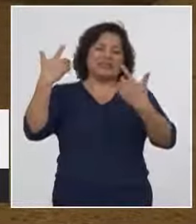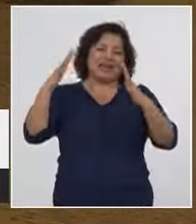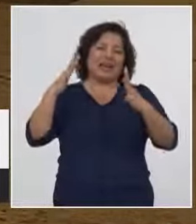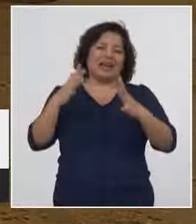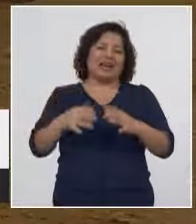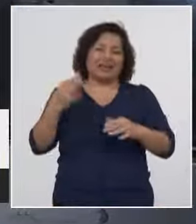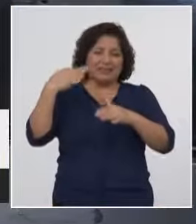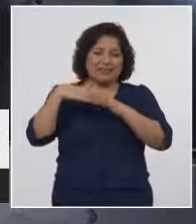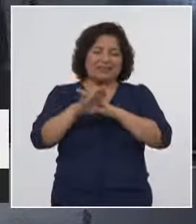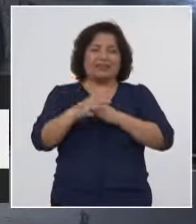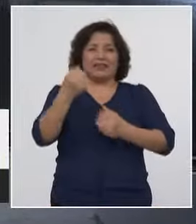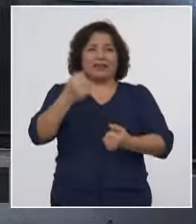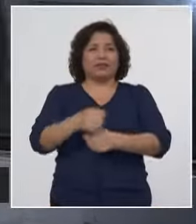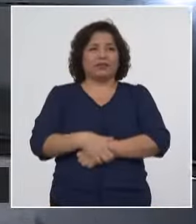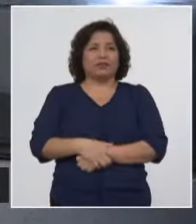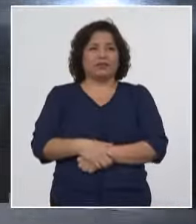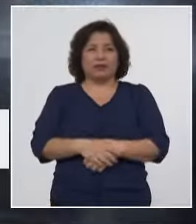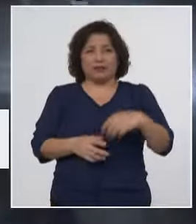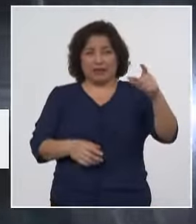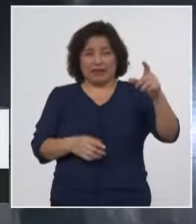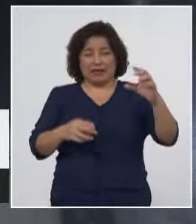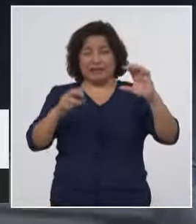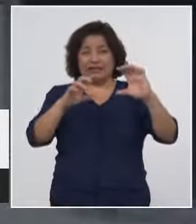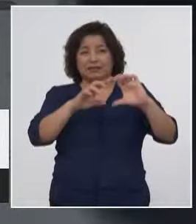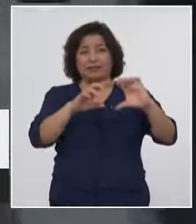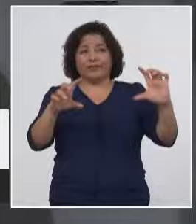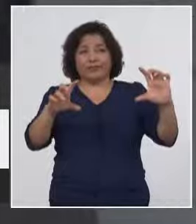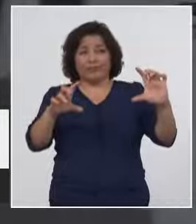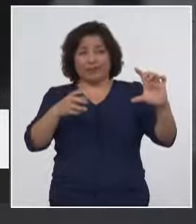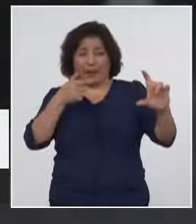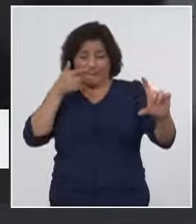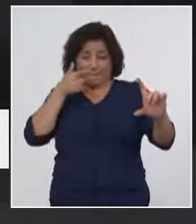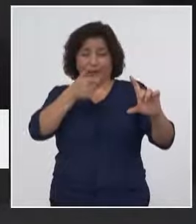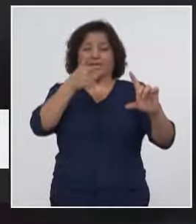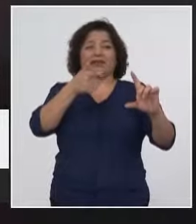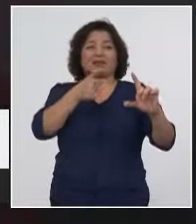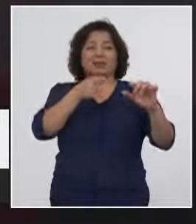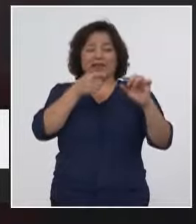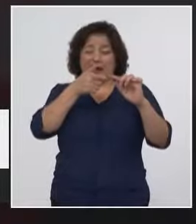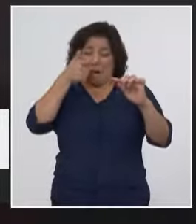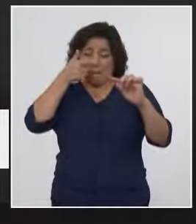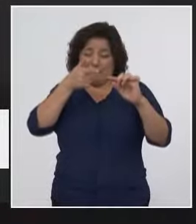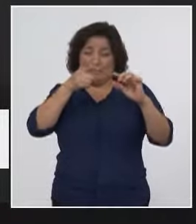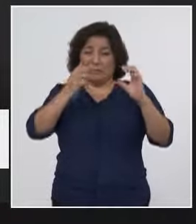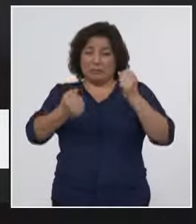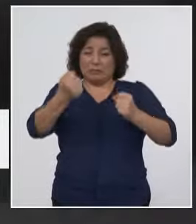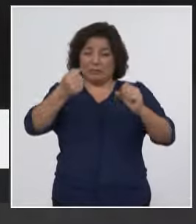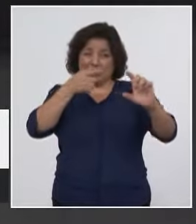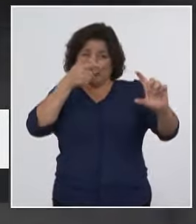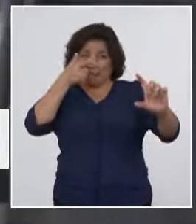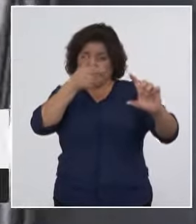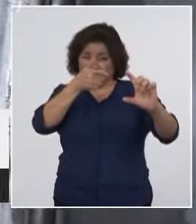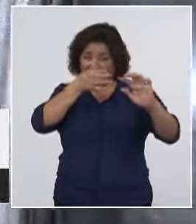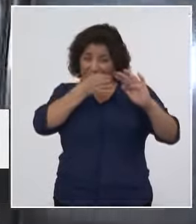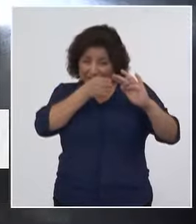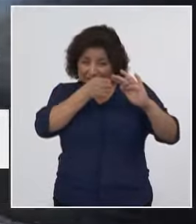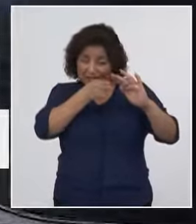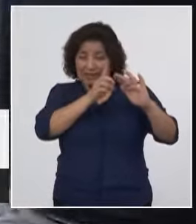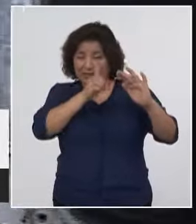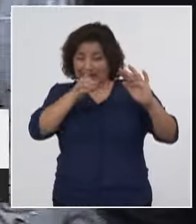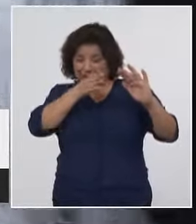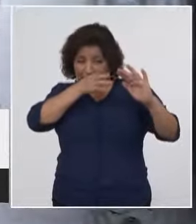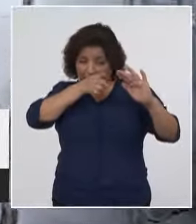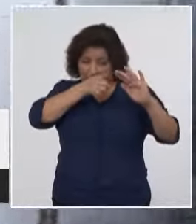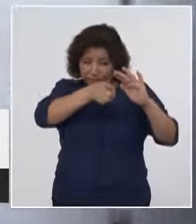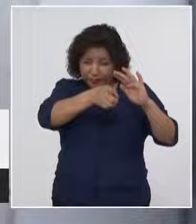el vehículo. Este impacto de bala justamente es el que habría ingresado al vehículo desde esta parte, desde el lado derecho de la